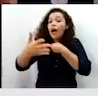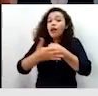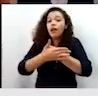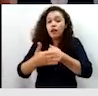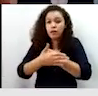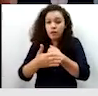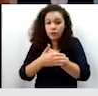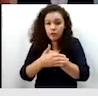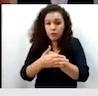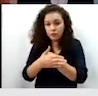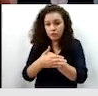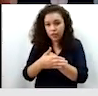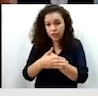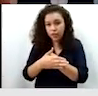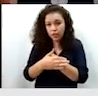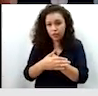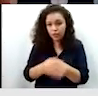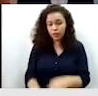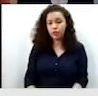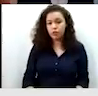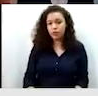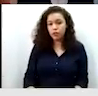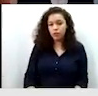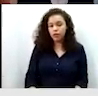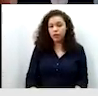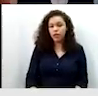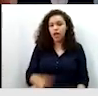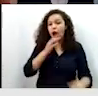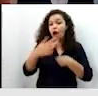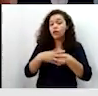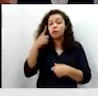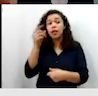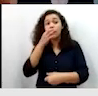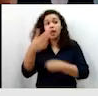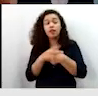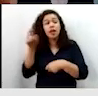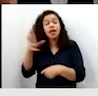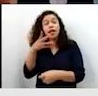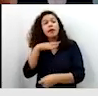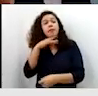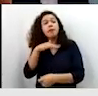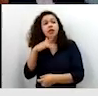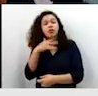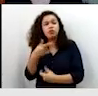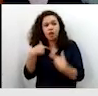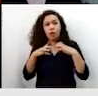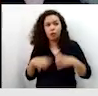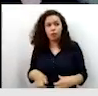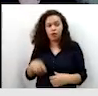tipo de residuos. Algo que es importante también en este